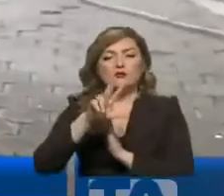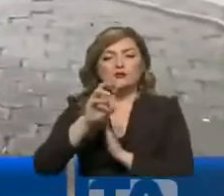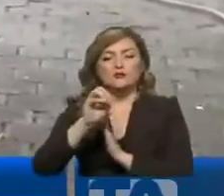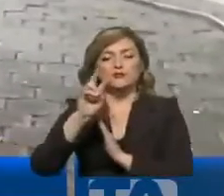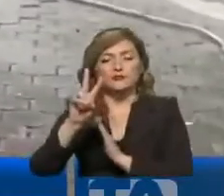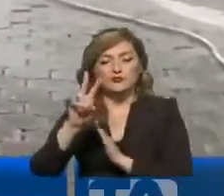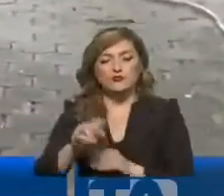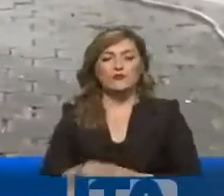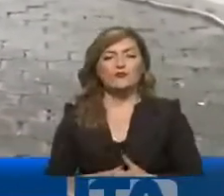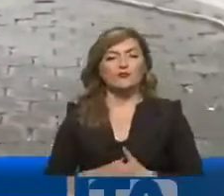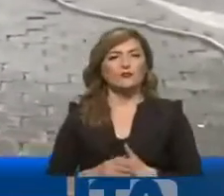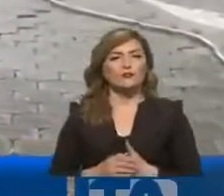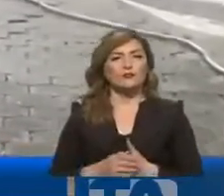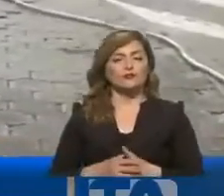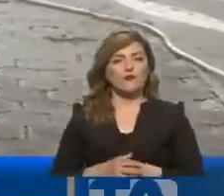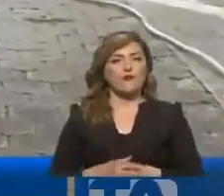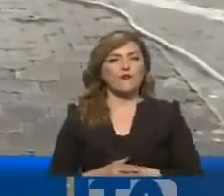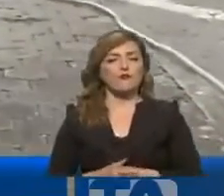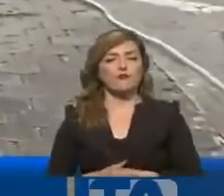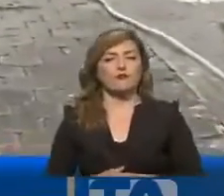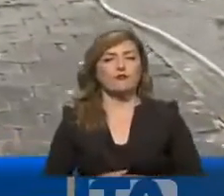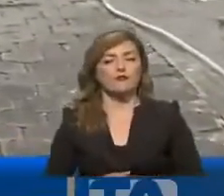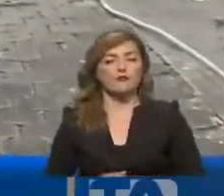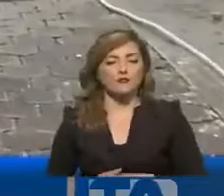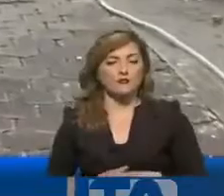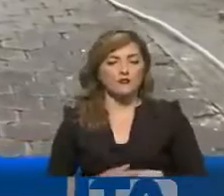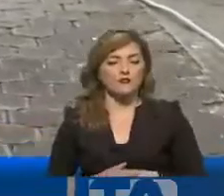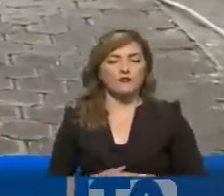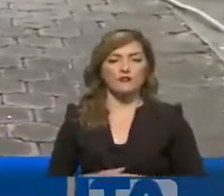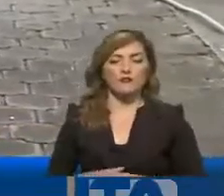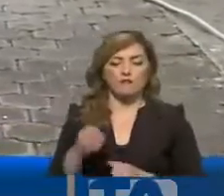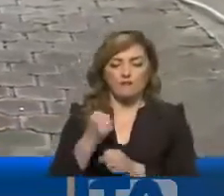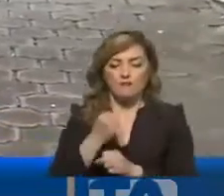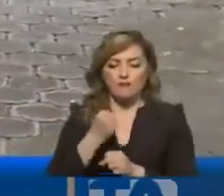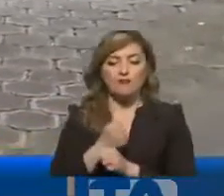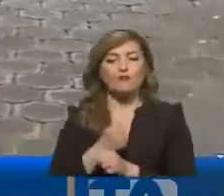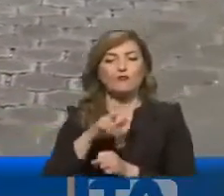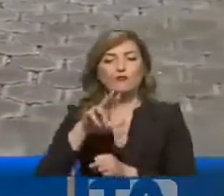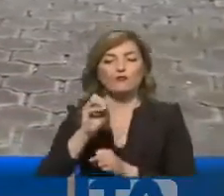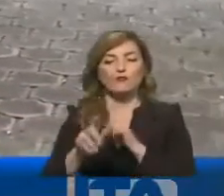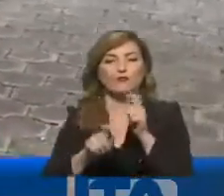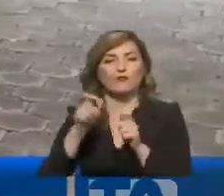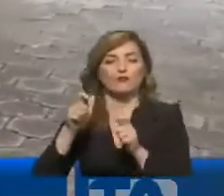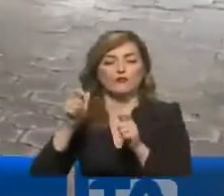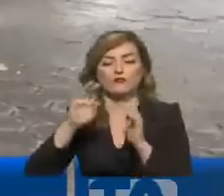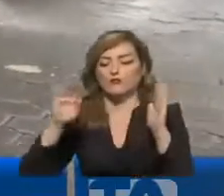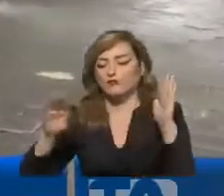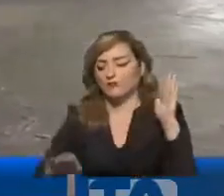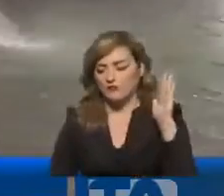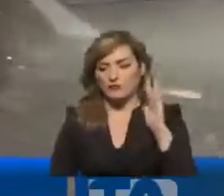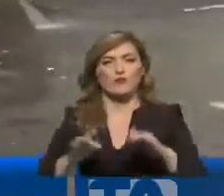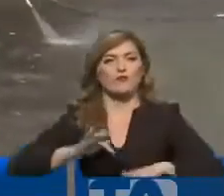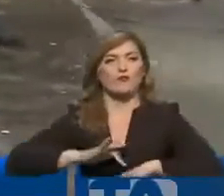302 puntos críticos, puntos húmedos. Esto significa que nuestros trabajadores, 30 personas durante todo el día,